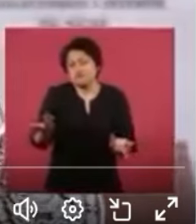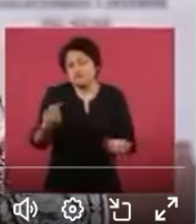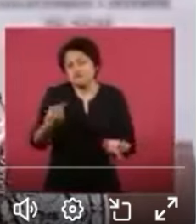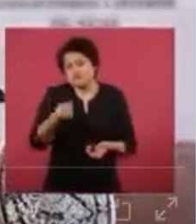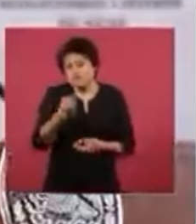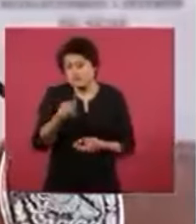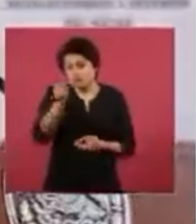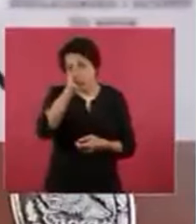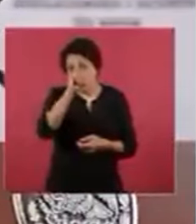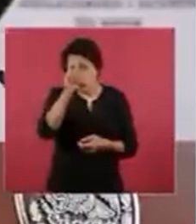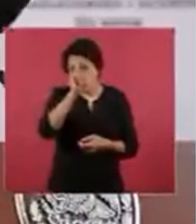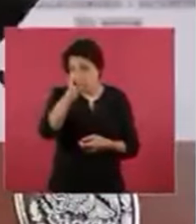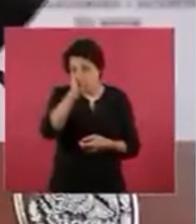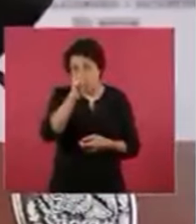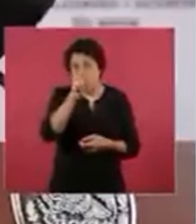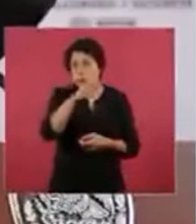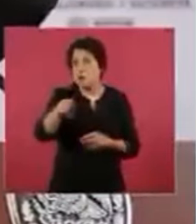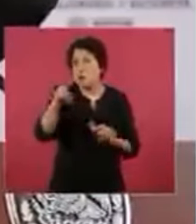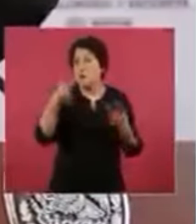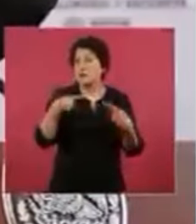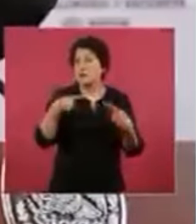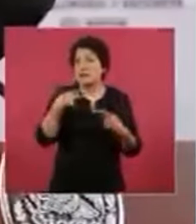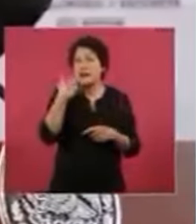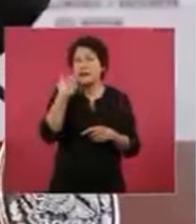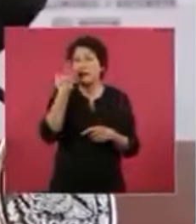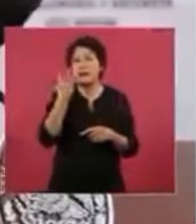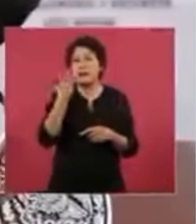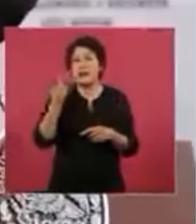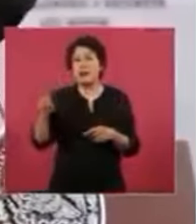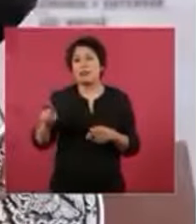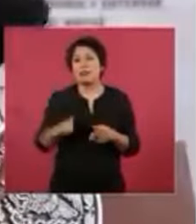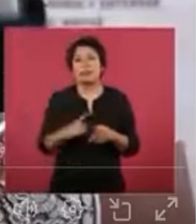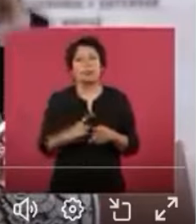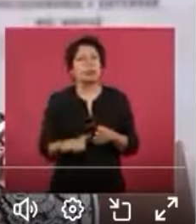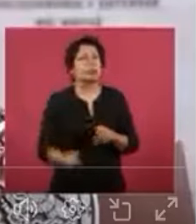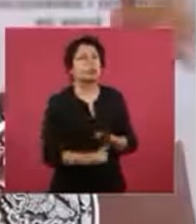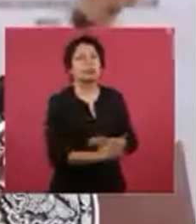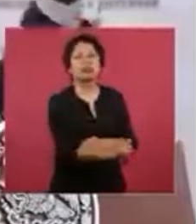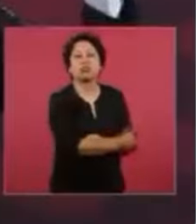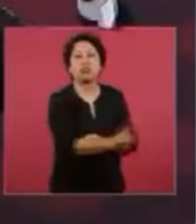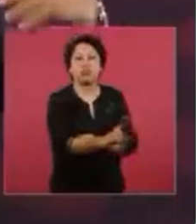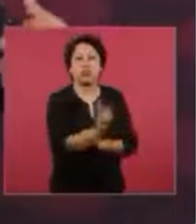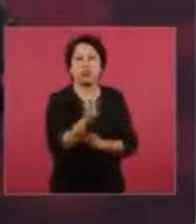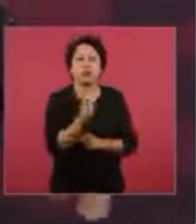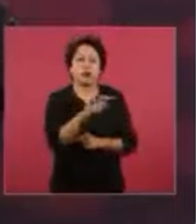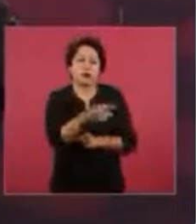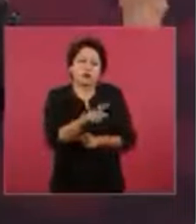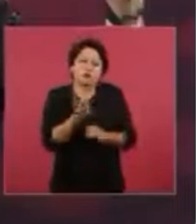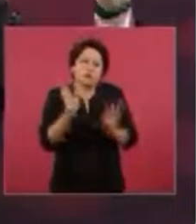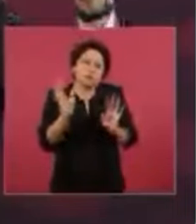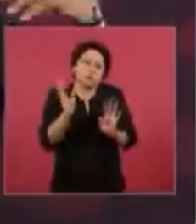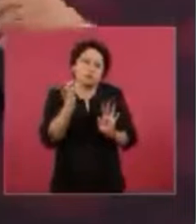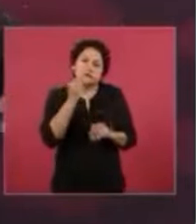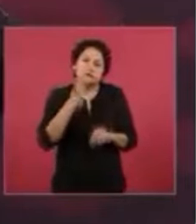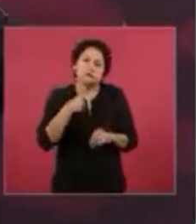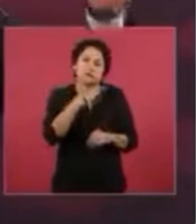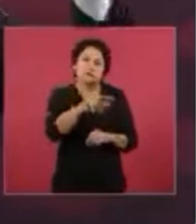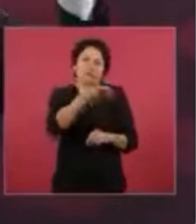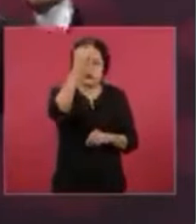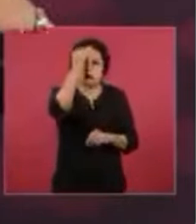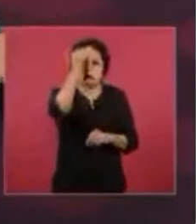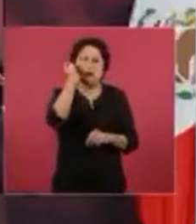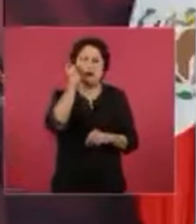aprender a a que todo se les resbale y